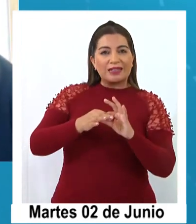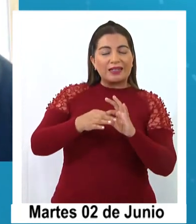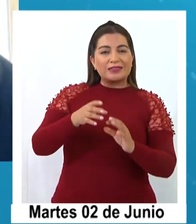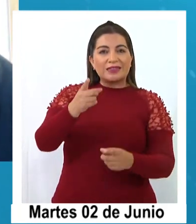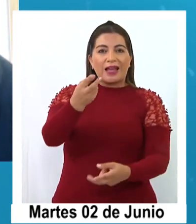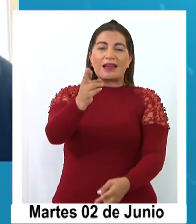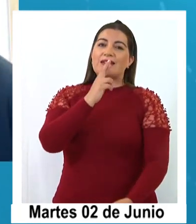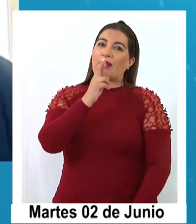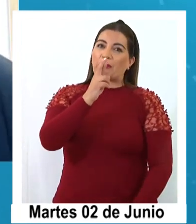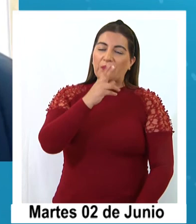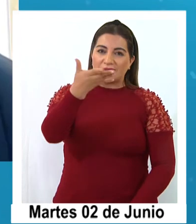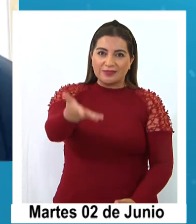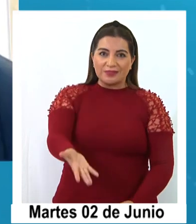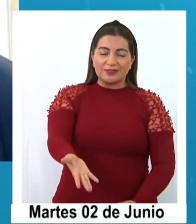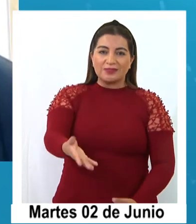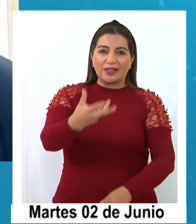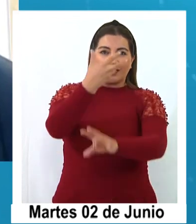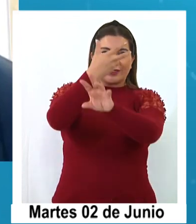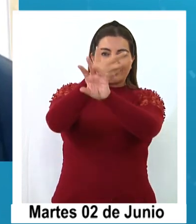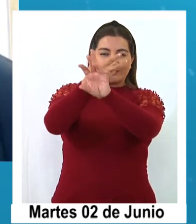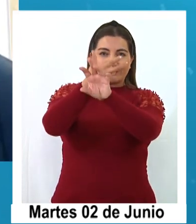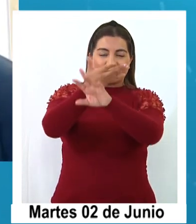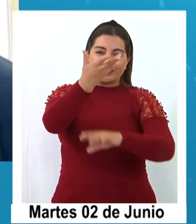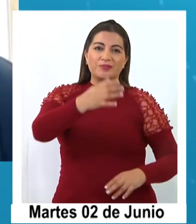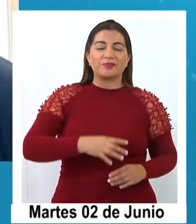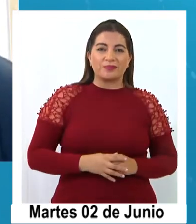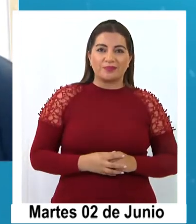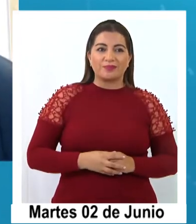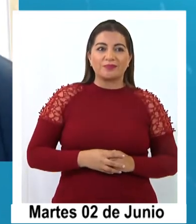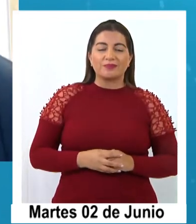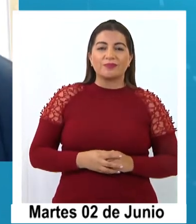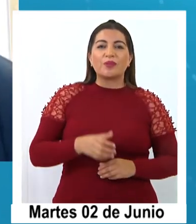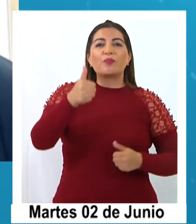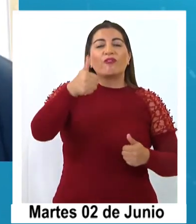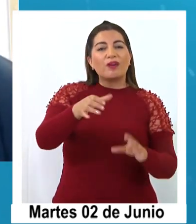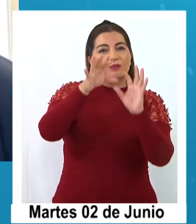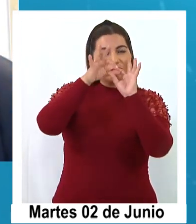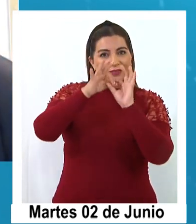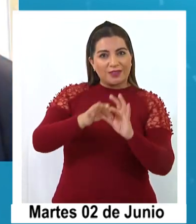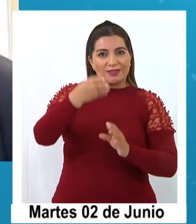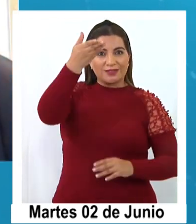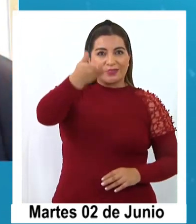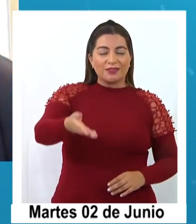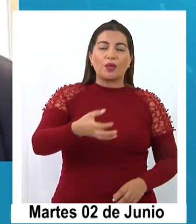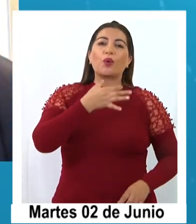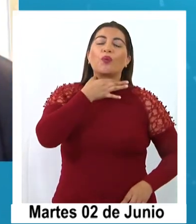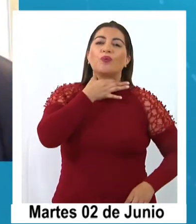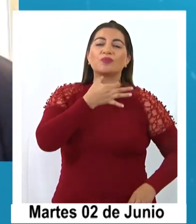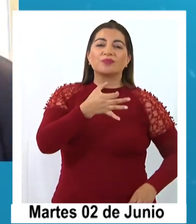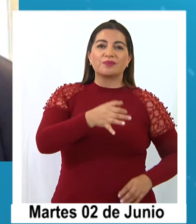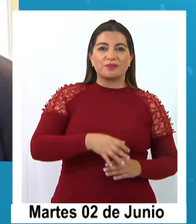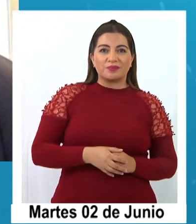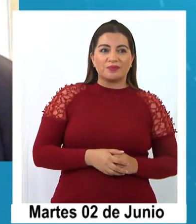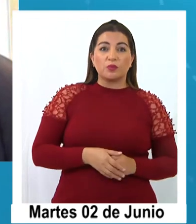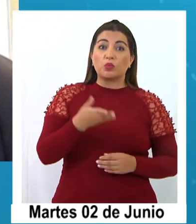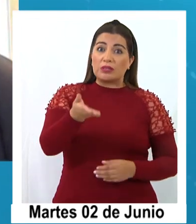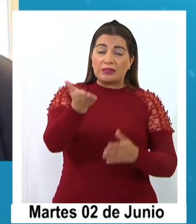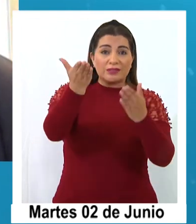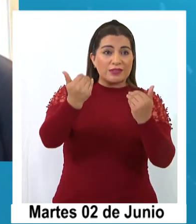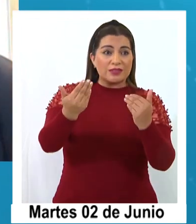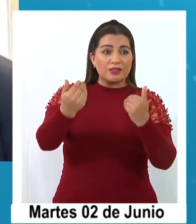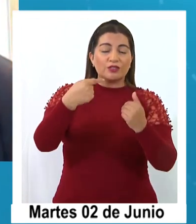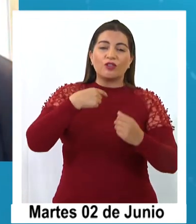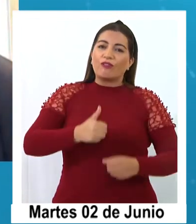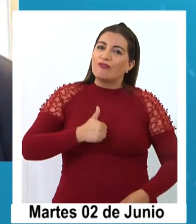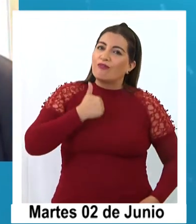acompañado en esta entrevista así a través del teletrabajo. Muy bien, pues muchas gracias a ti y encantada cuando lo requieras, yo